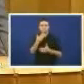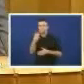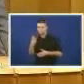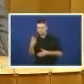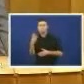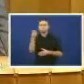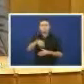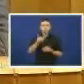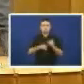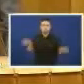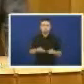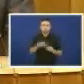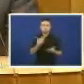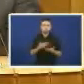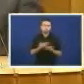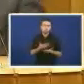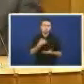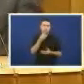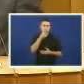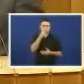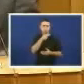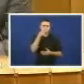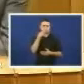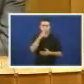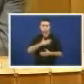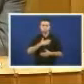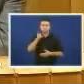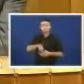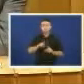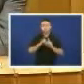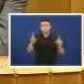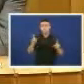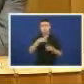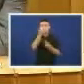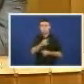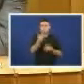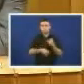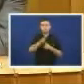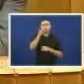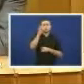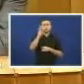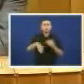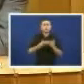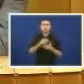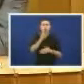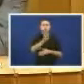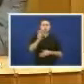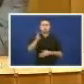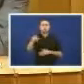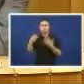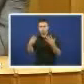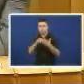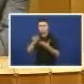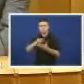compromiso no 2008 o noso orzamento neste ámbito acaba aos 42,8 millóns de euros frente